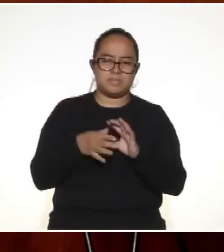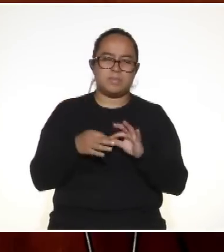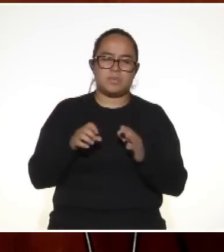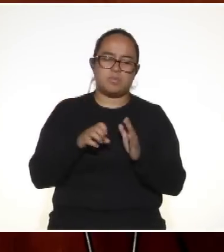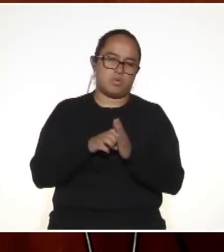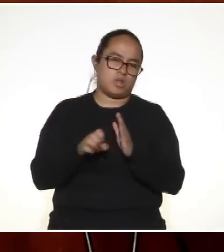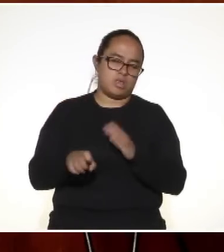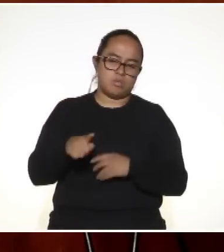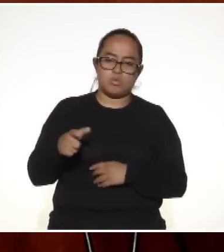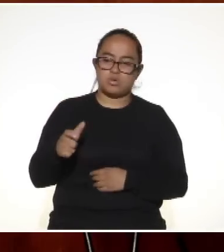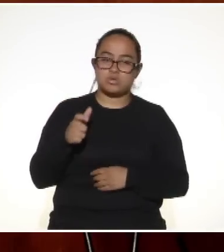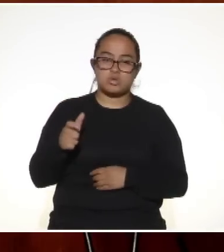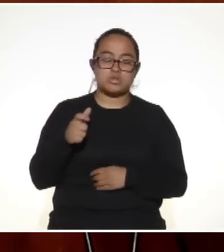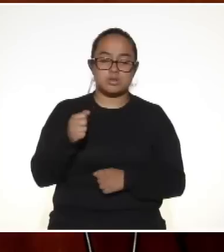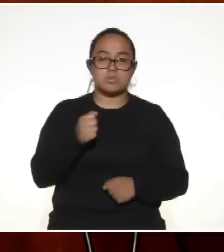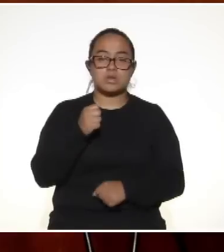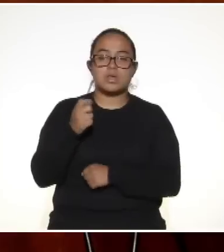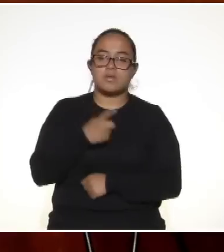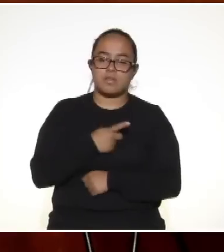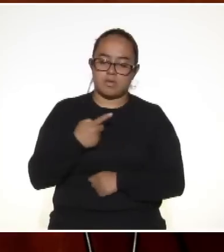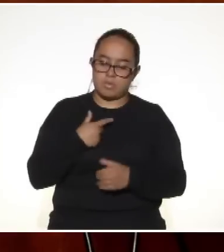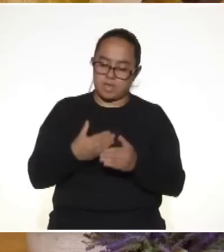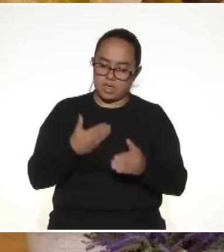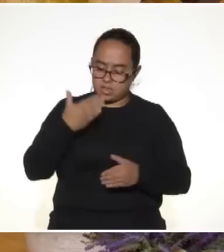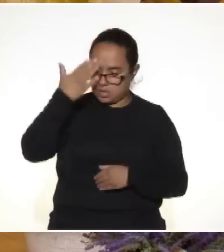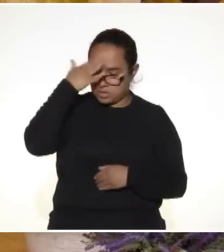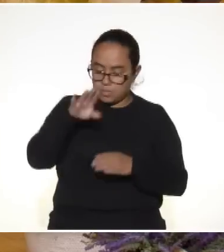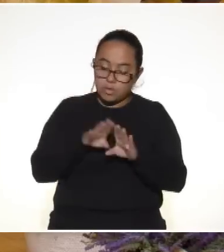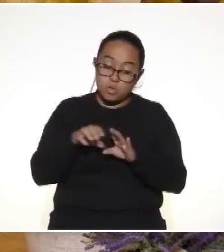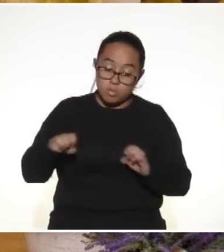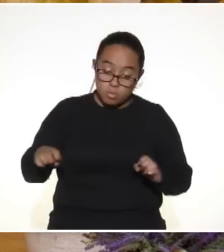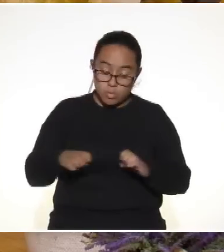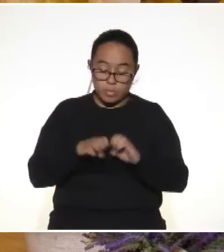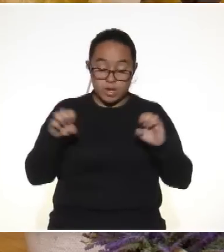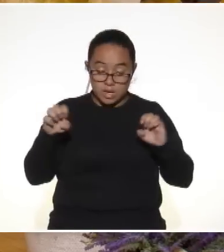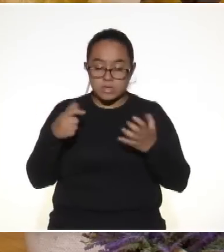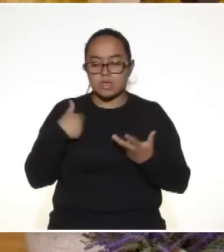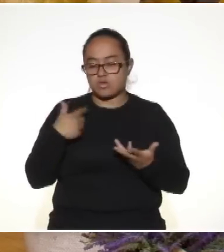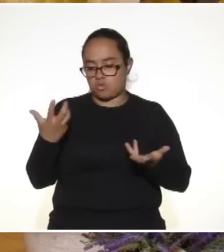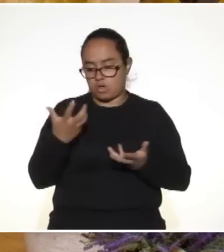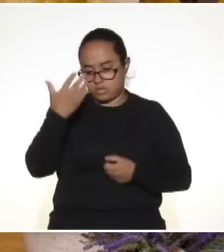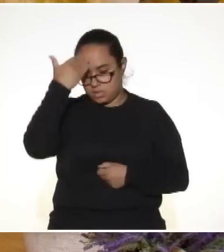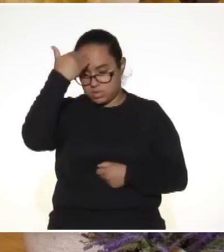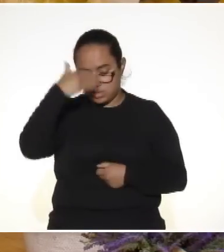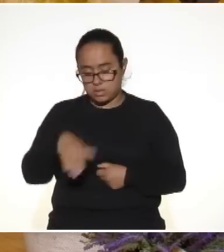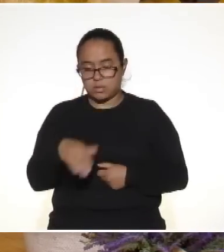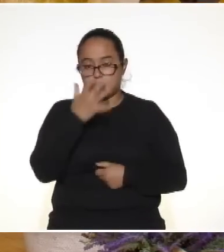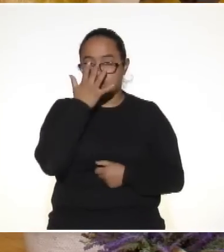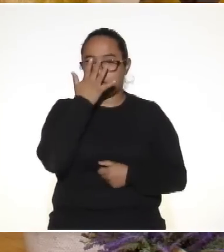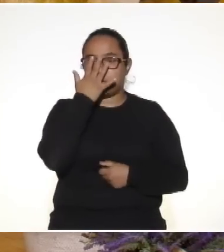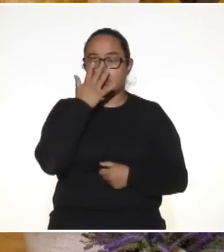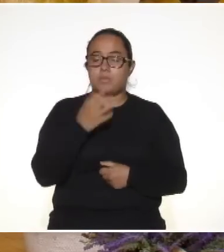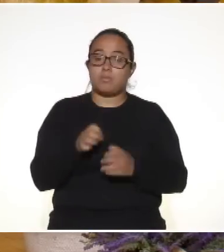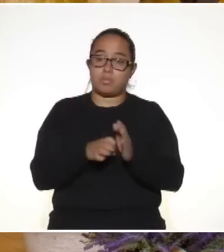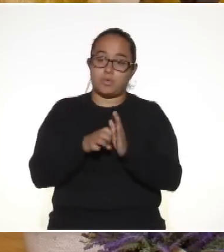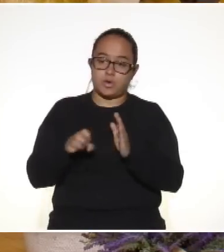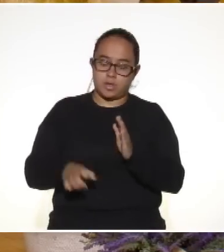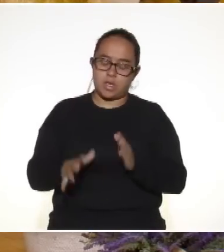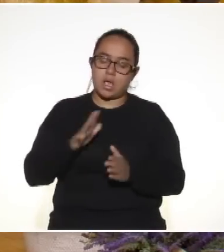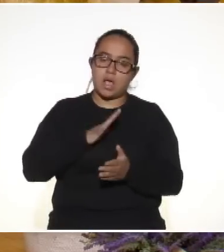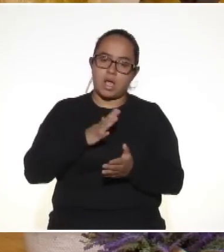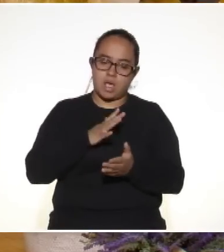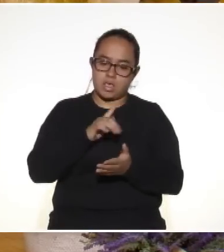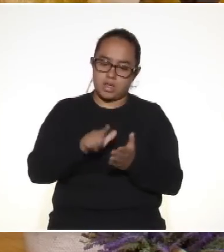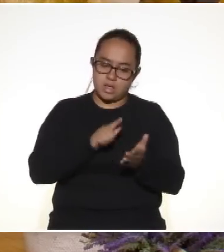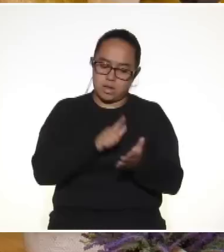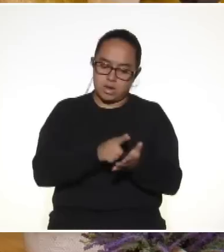Xochimilco, deben estar capacitadas en primeros auxilios y saber qué hacer en este tipo de situaciones. Es decir, sí hay una regulación